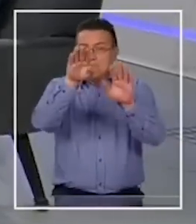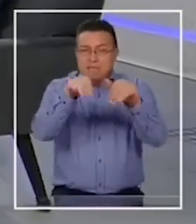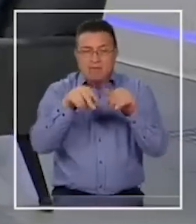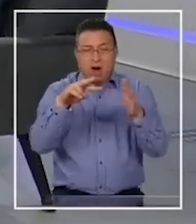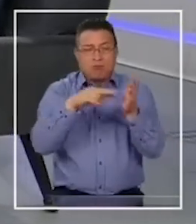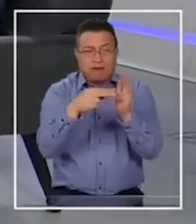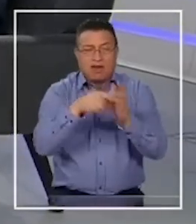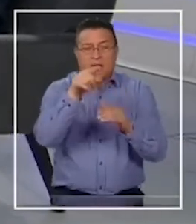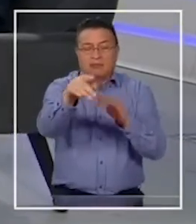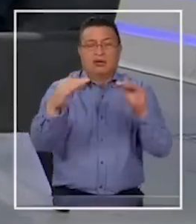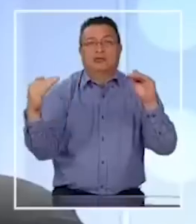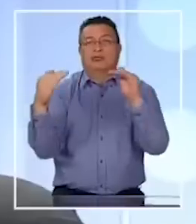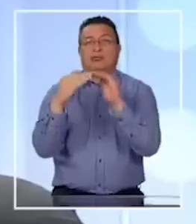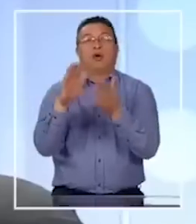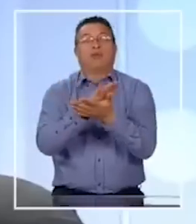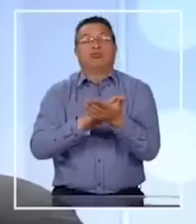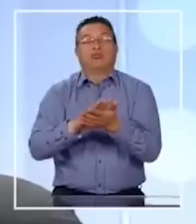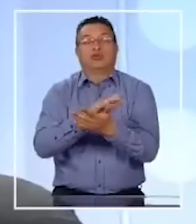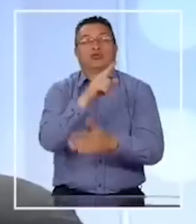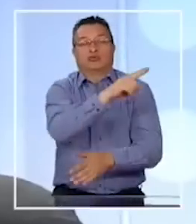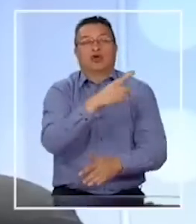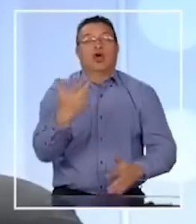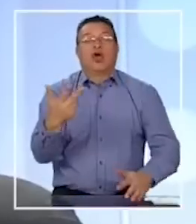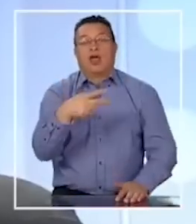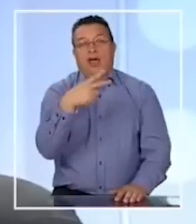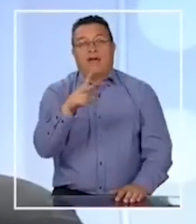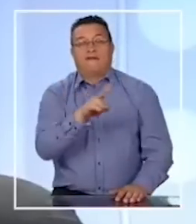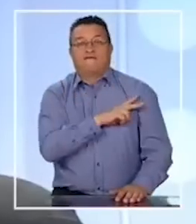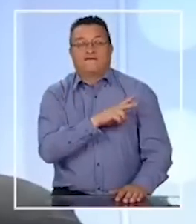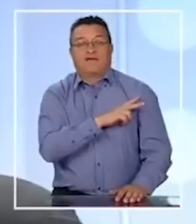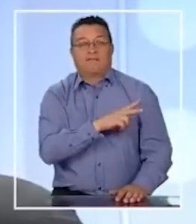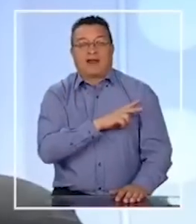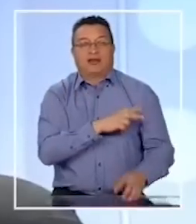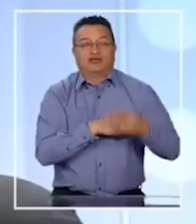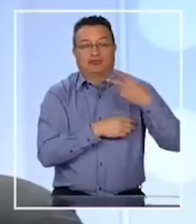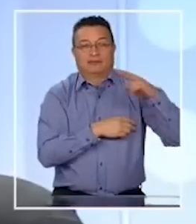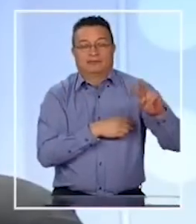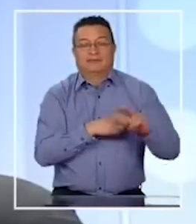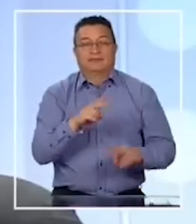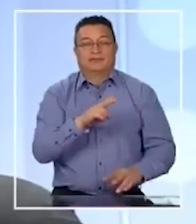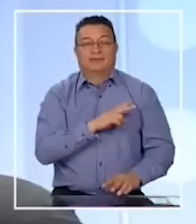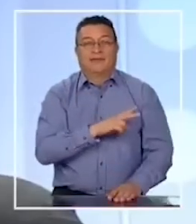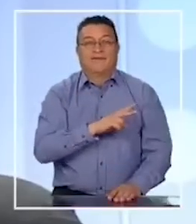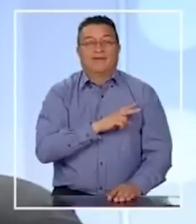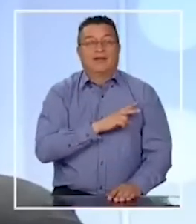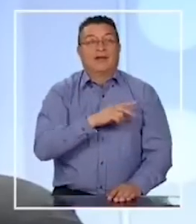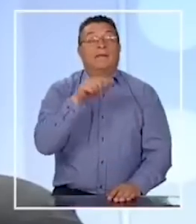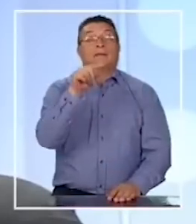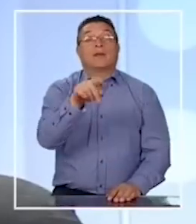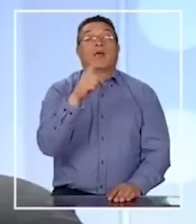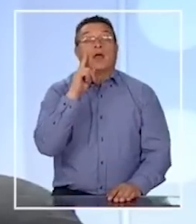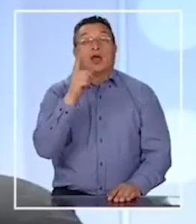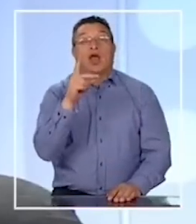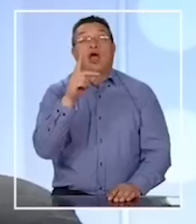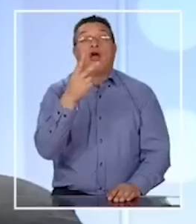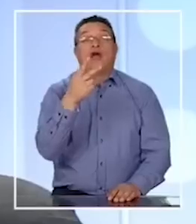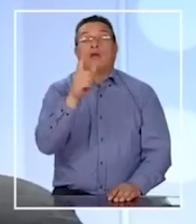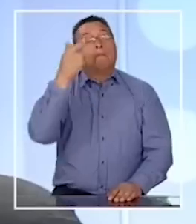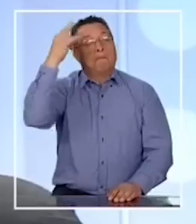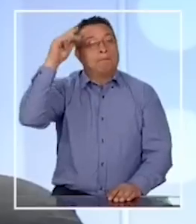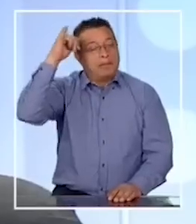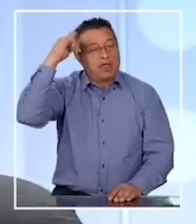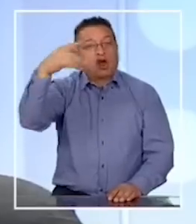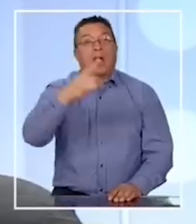usted se me vino la cabeza Tomás que es del círculo político el presidente o del mismo grupo político